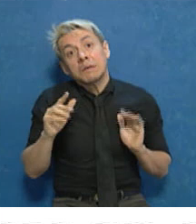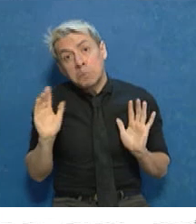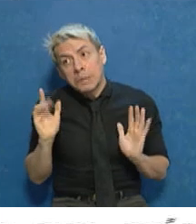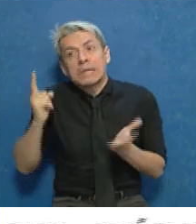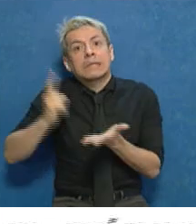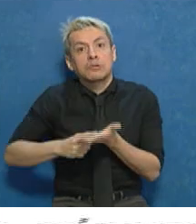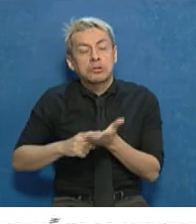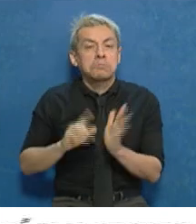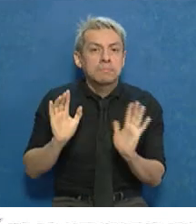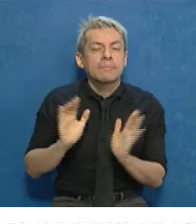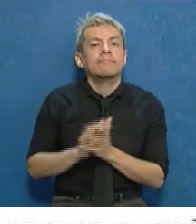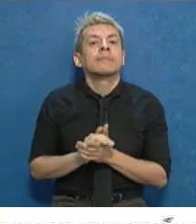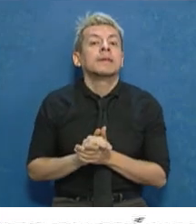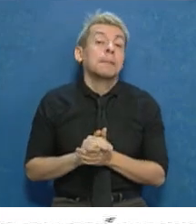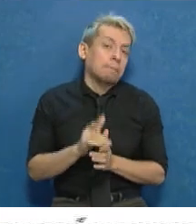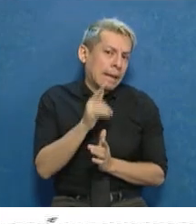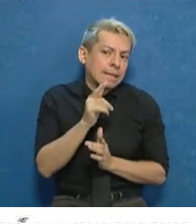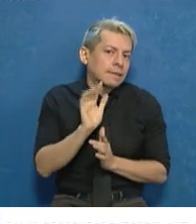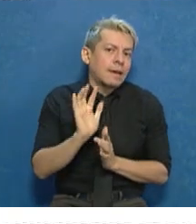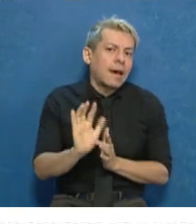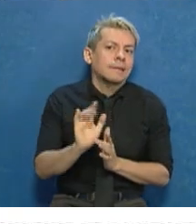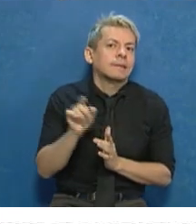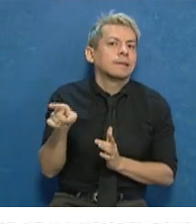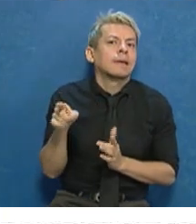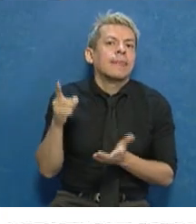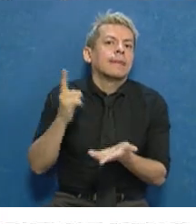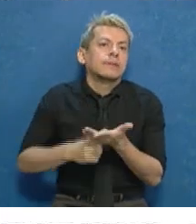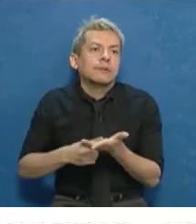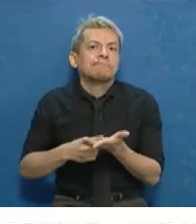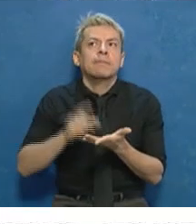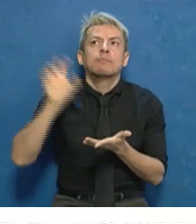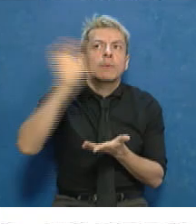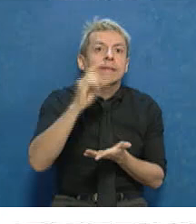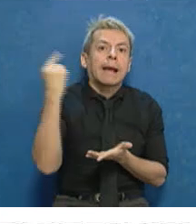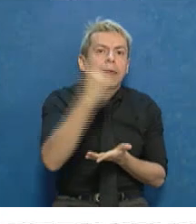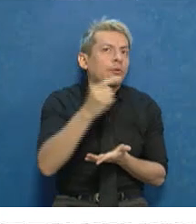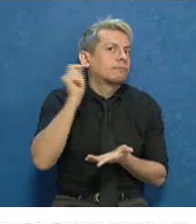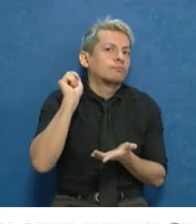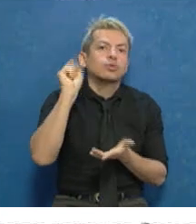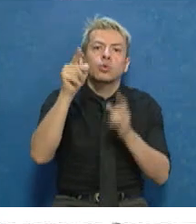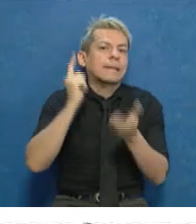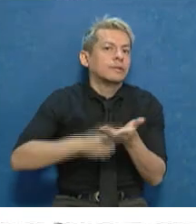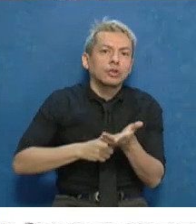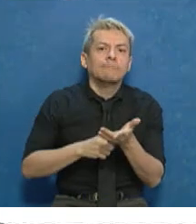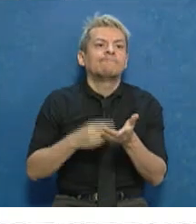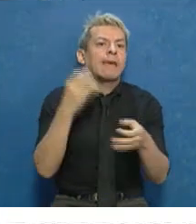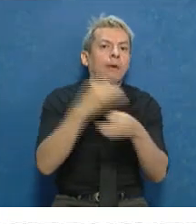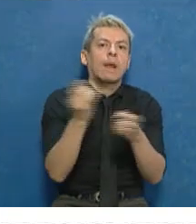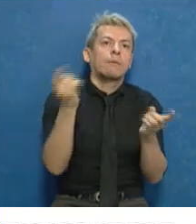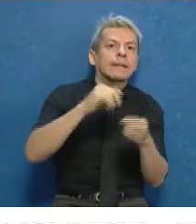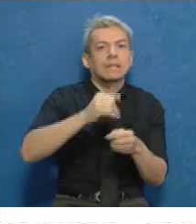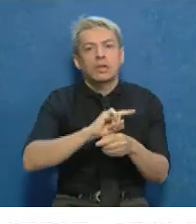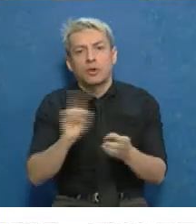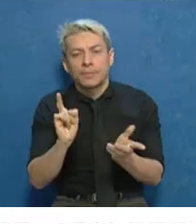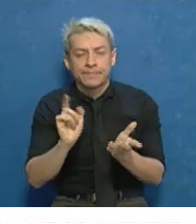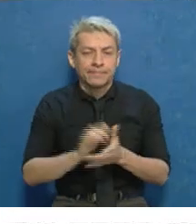alguna definición, pero entiendo, Daniela, que va a ir por este camino por cada uno de los lugares y cada una de las jurisdicciones que van a dar finalmente